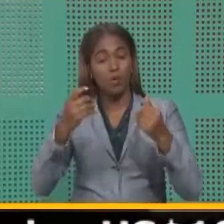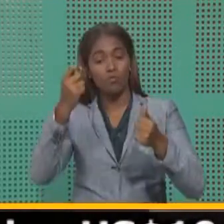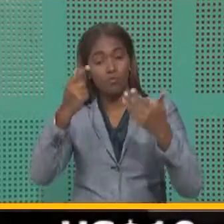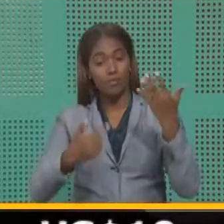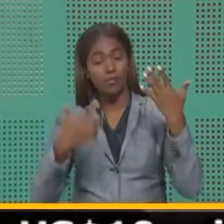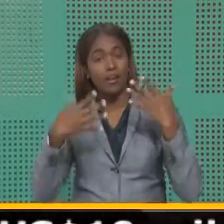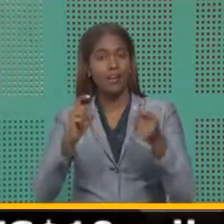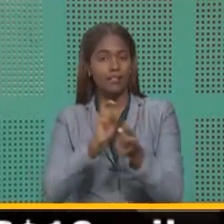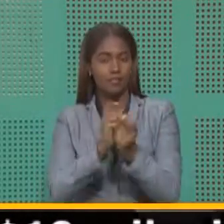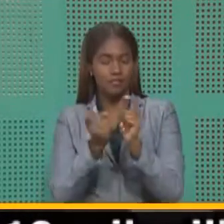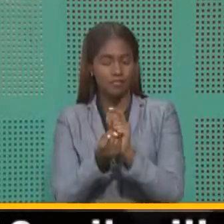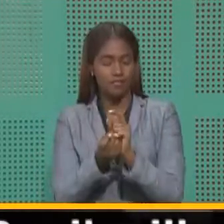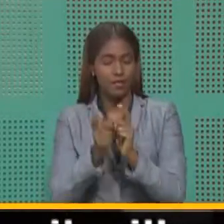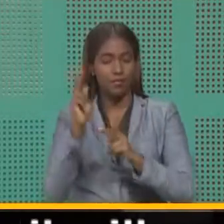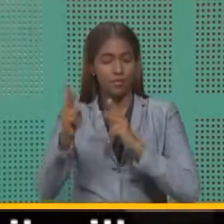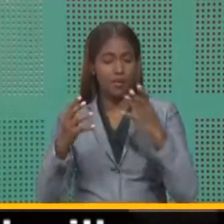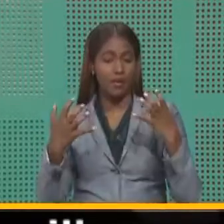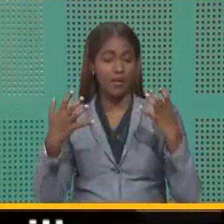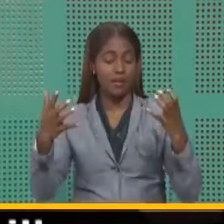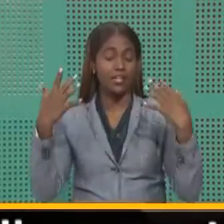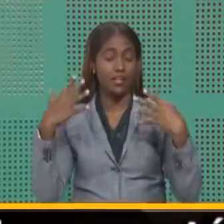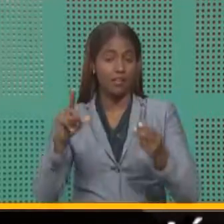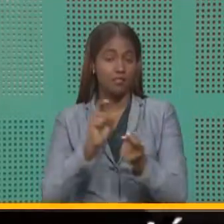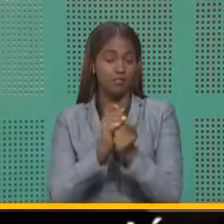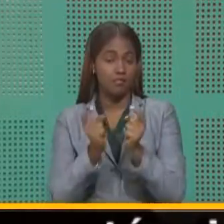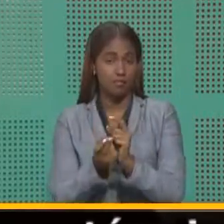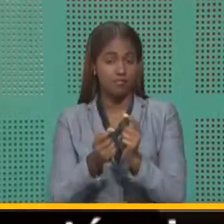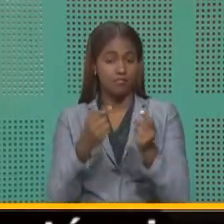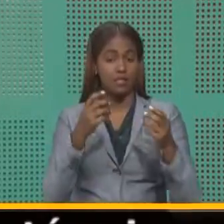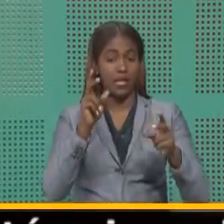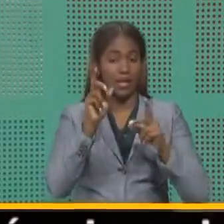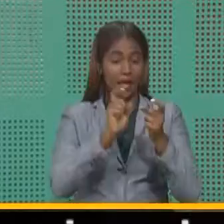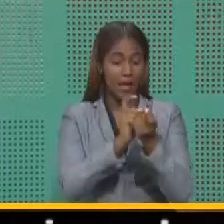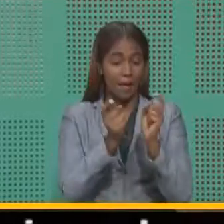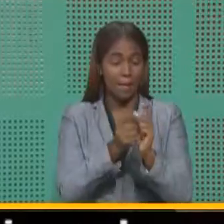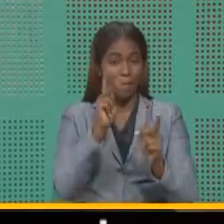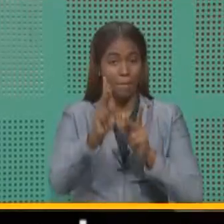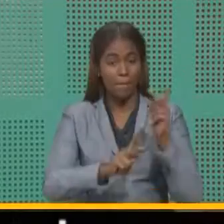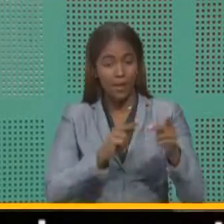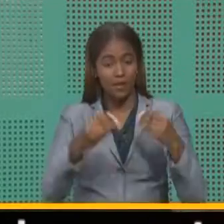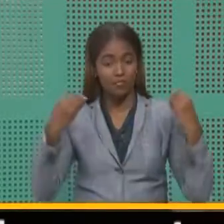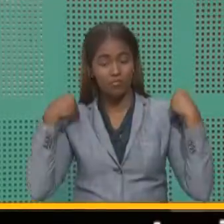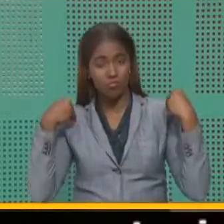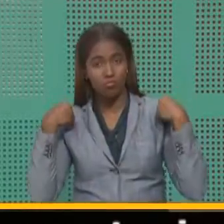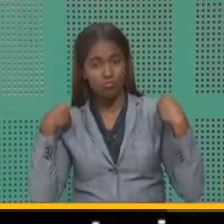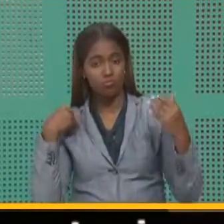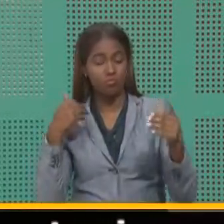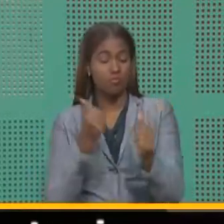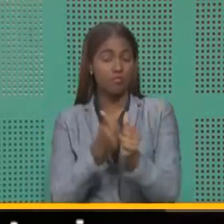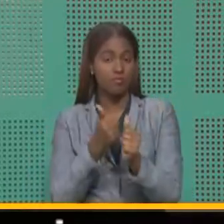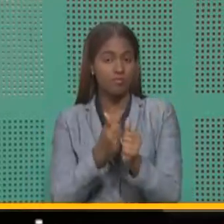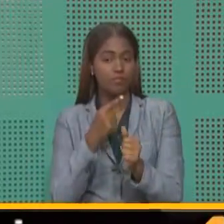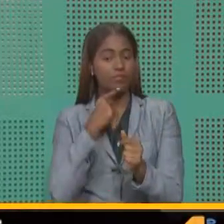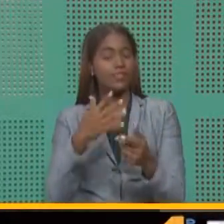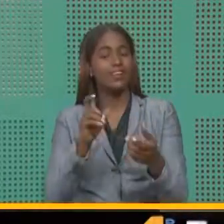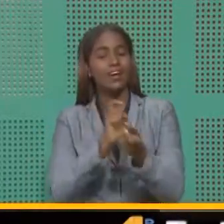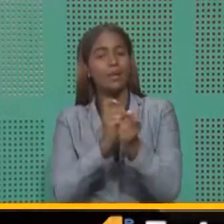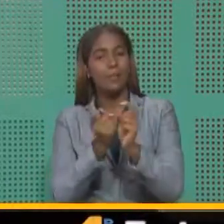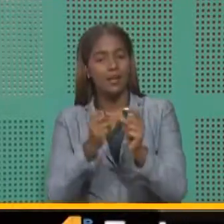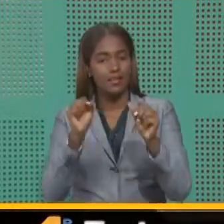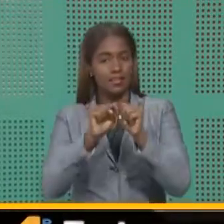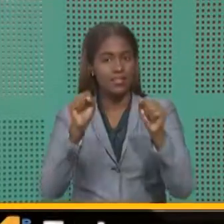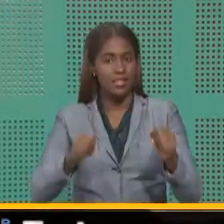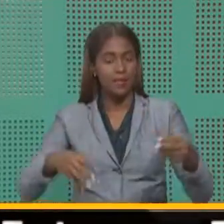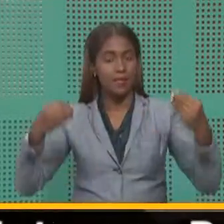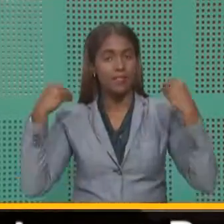cambiado la población ha cambiado han cambiado las necesidades de salud de la gente ha cambiado el sistema de